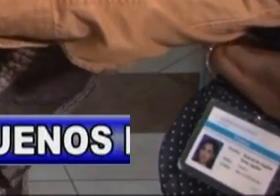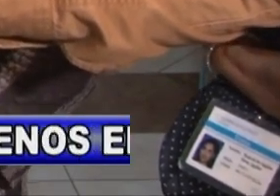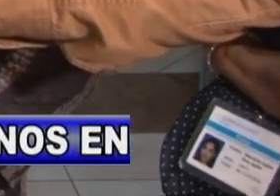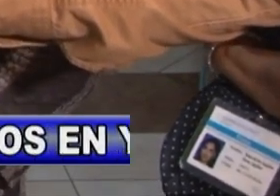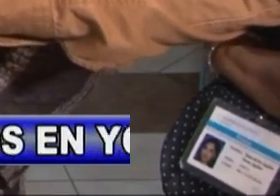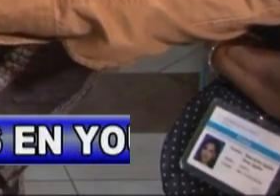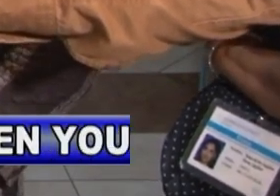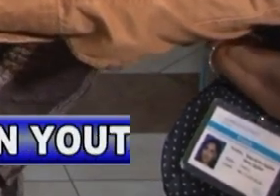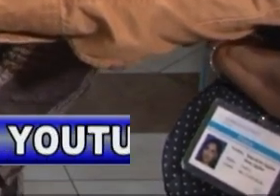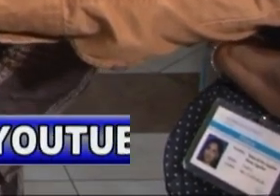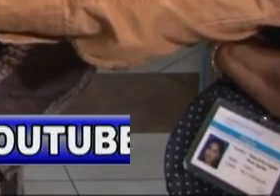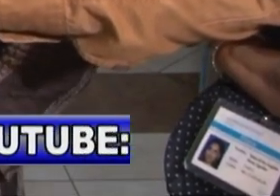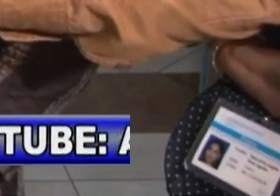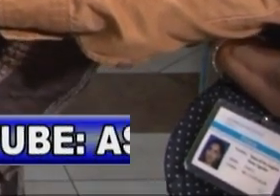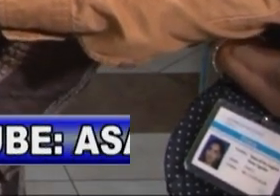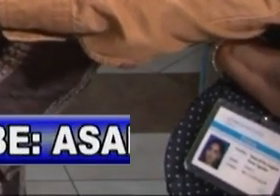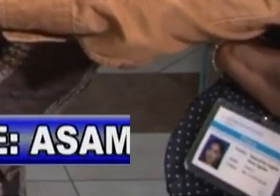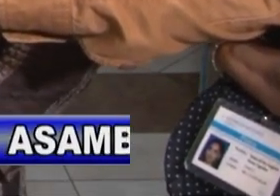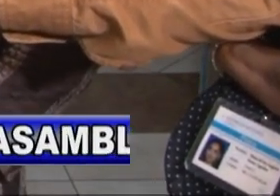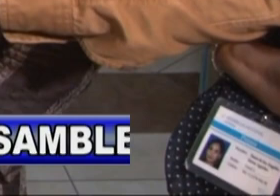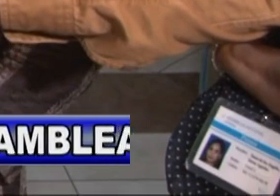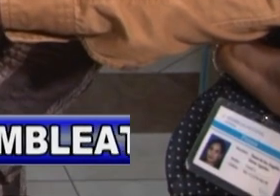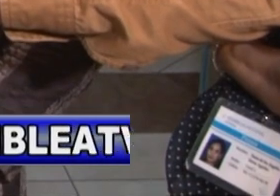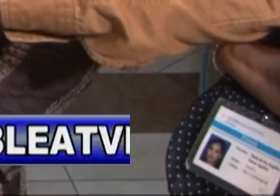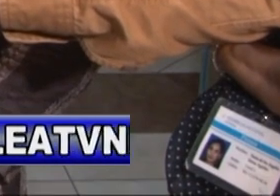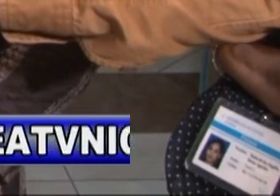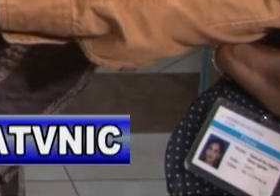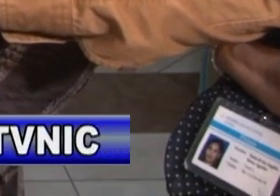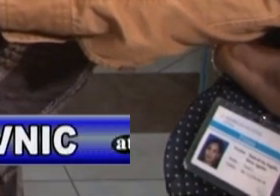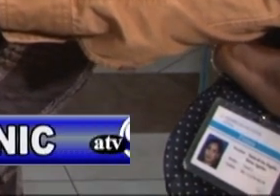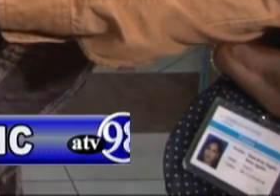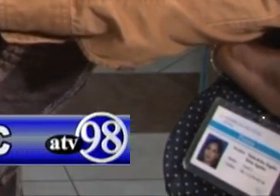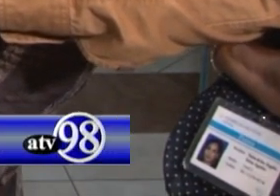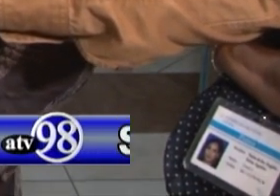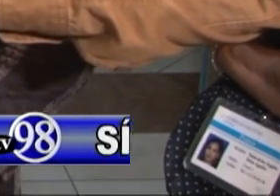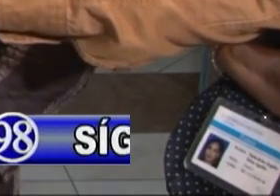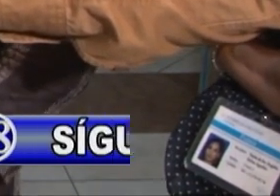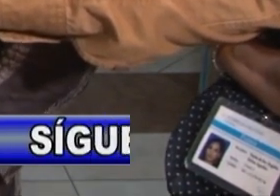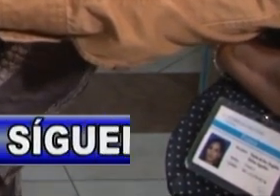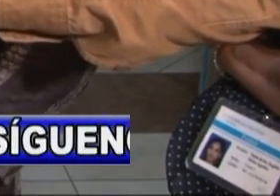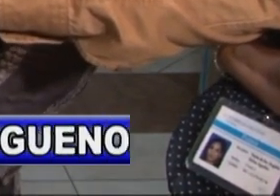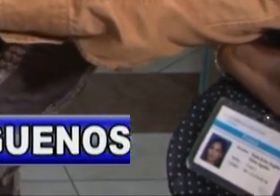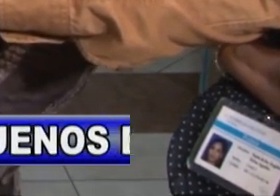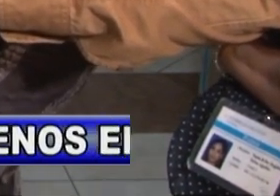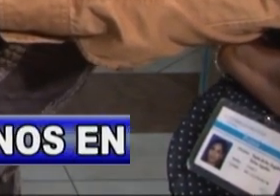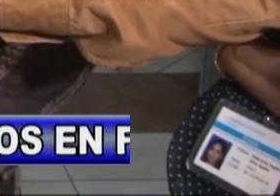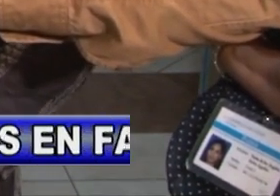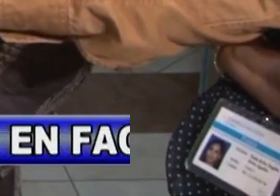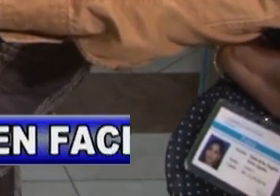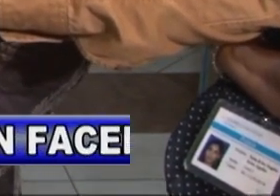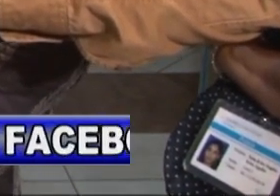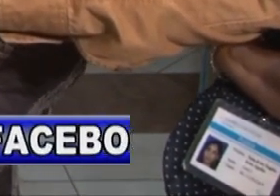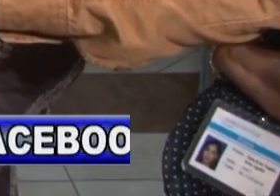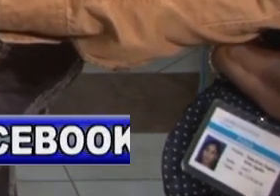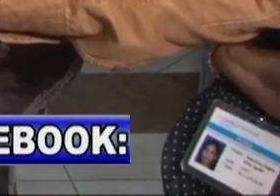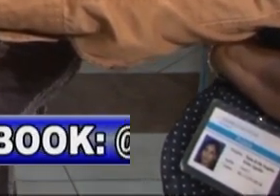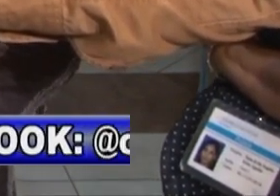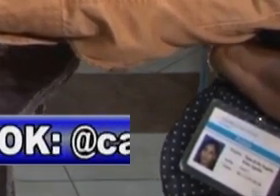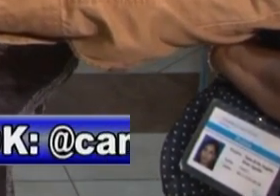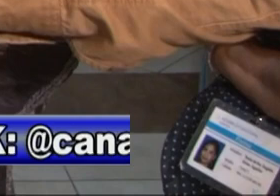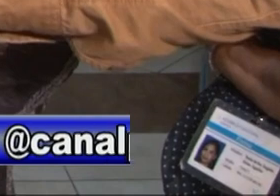deben realizarse en el mundo en lo que respecta a la toma de conciencia, en lo que respecta a la toma de